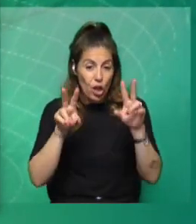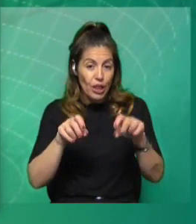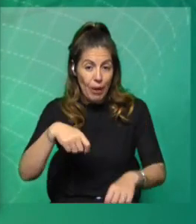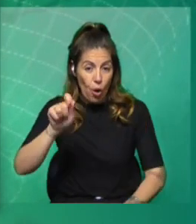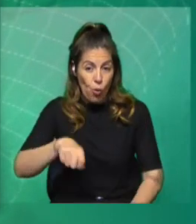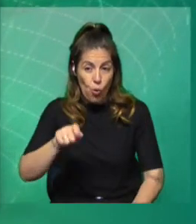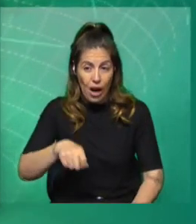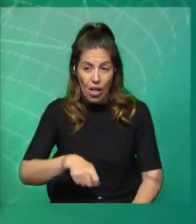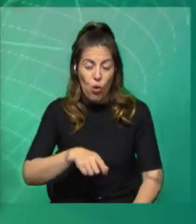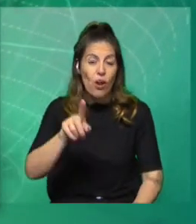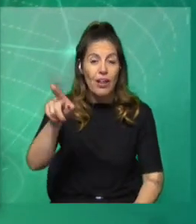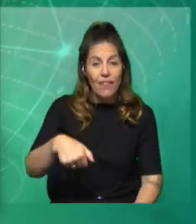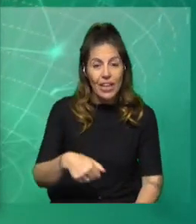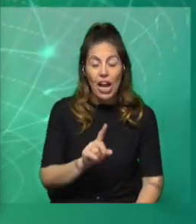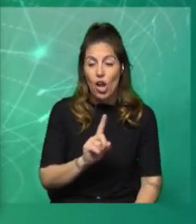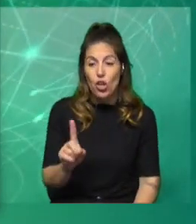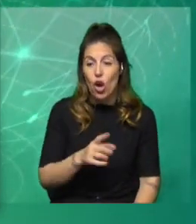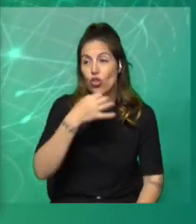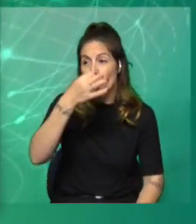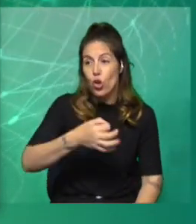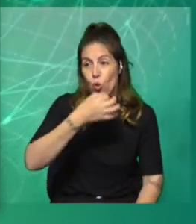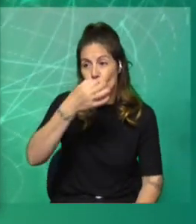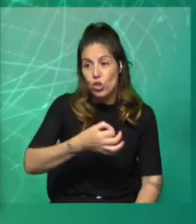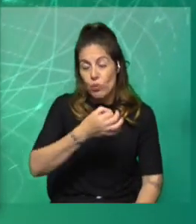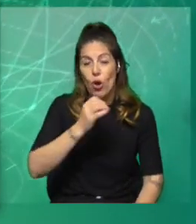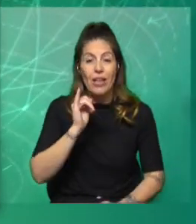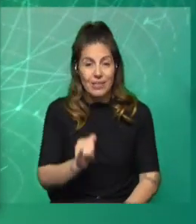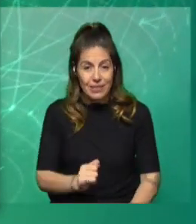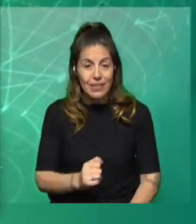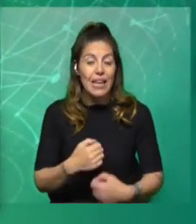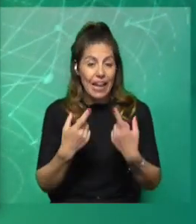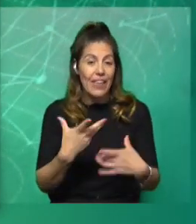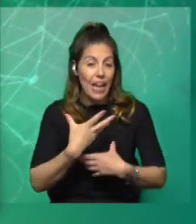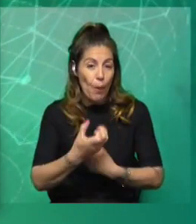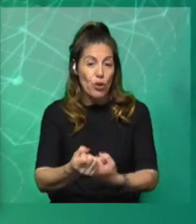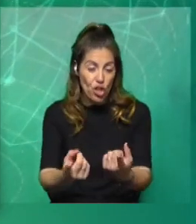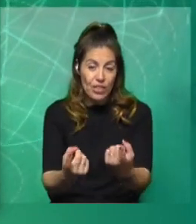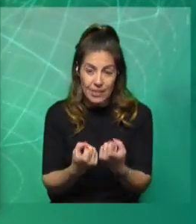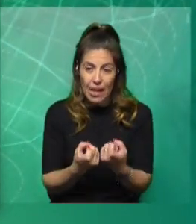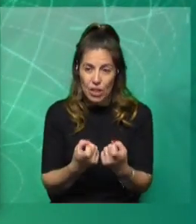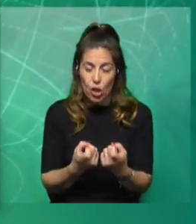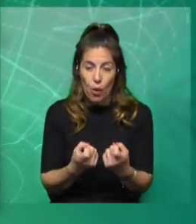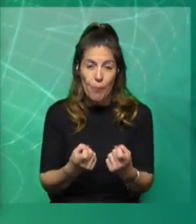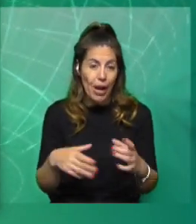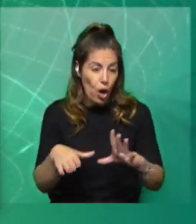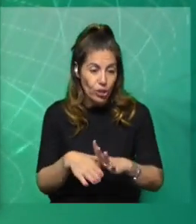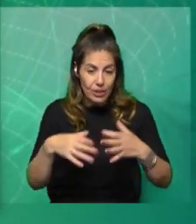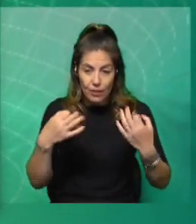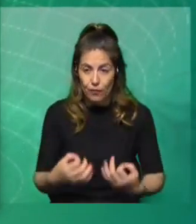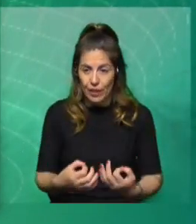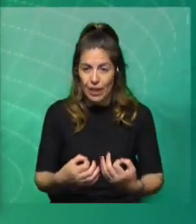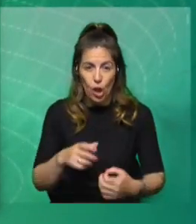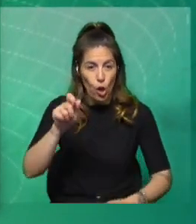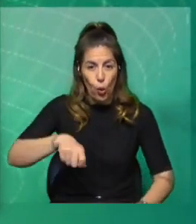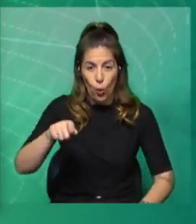venga no solo lo discursivo y que sí venga los refuerzos necesarios para, bueno, poner acorde los